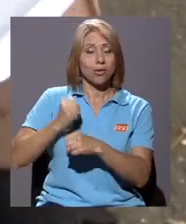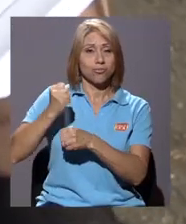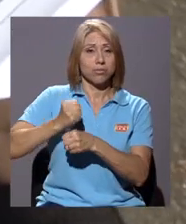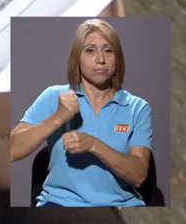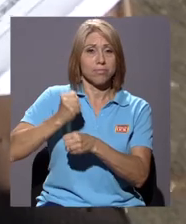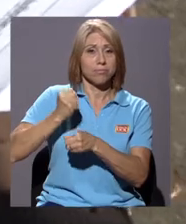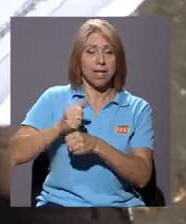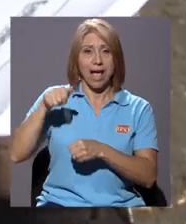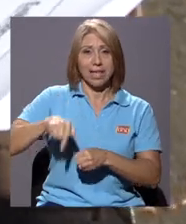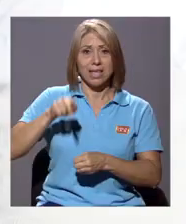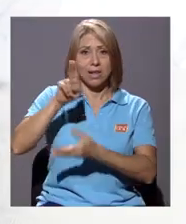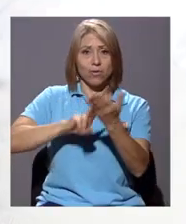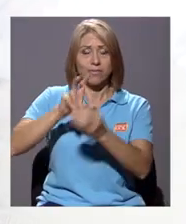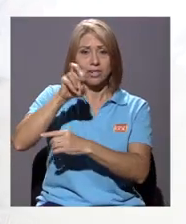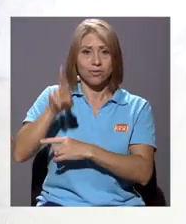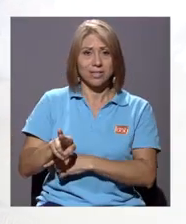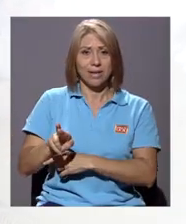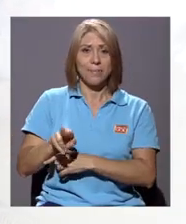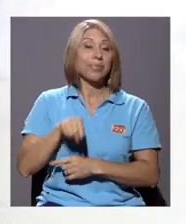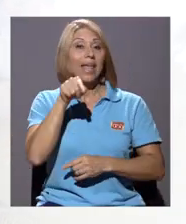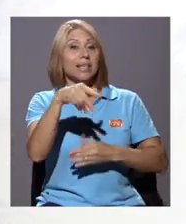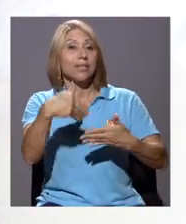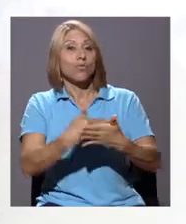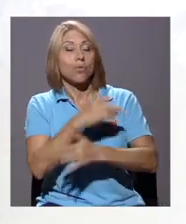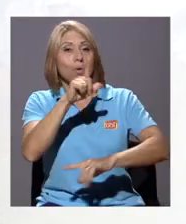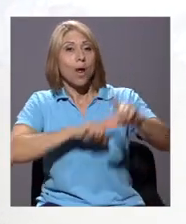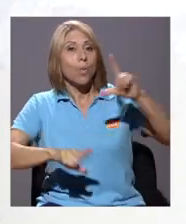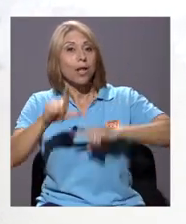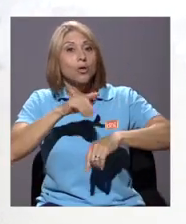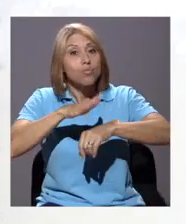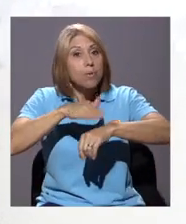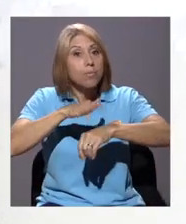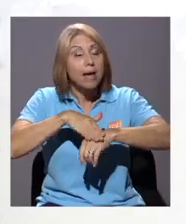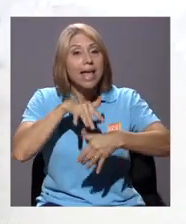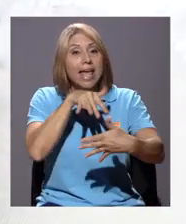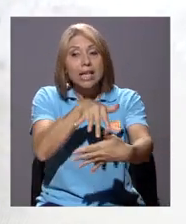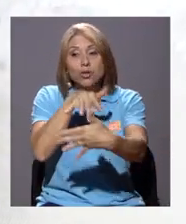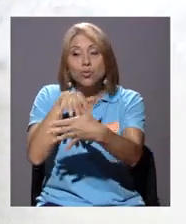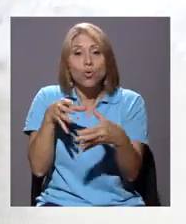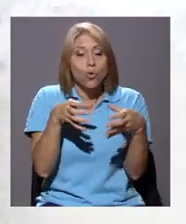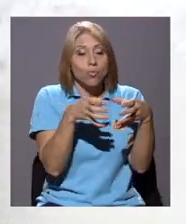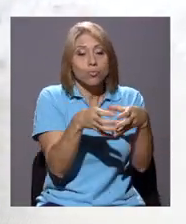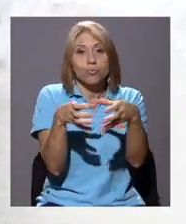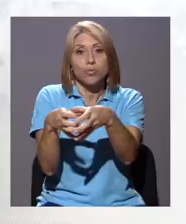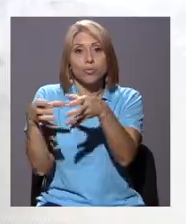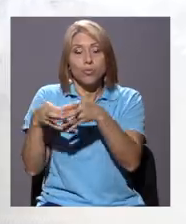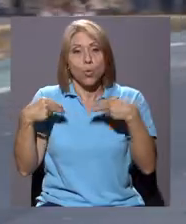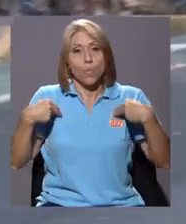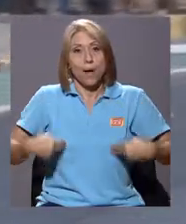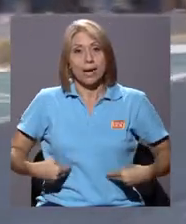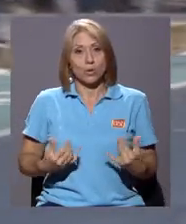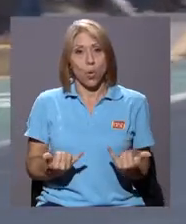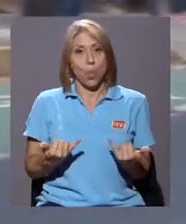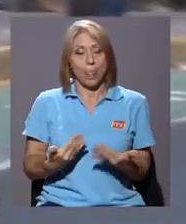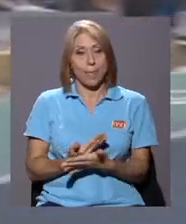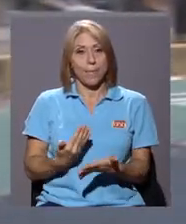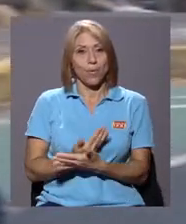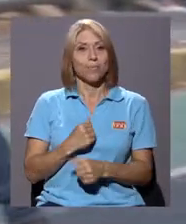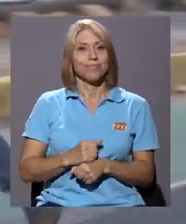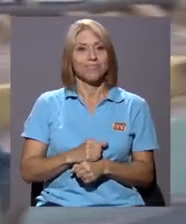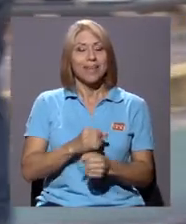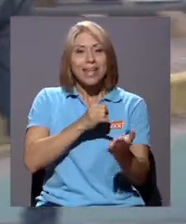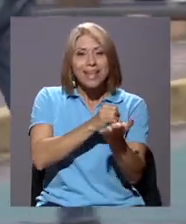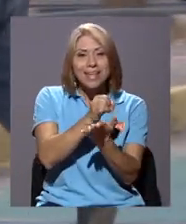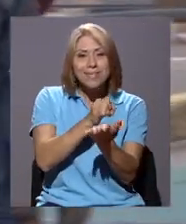Costa Rica, este nuevo laboratorio permitirá el estudio de las poblaciones humanas contemporáneas y realizar